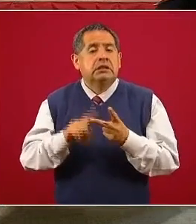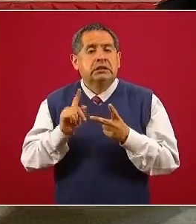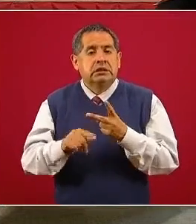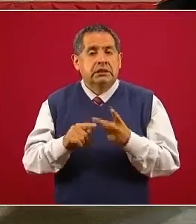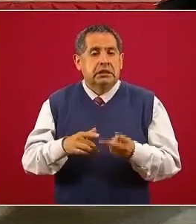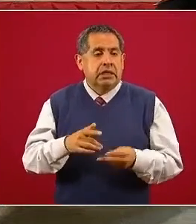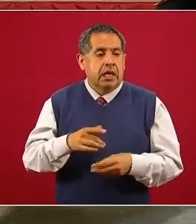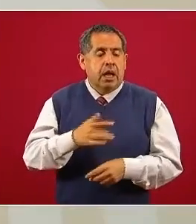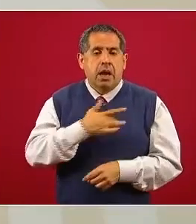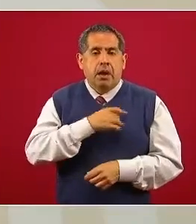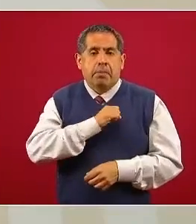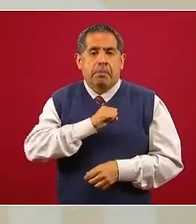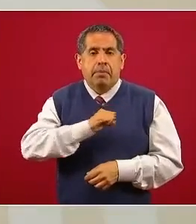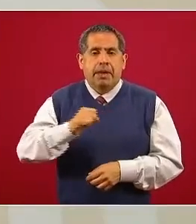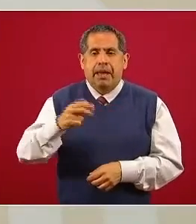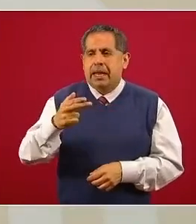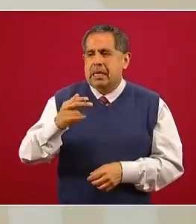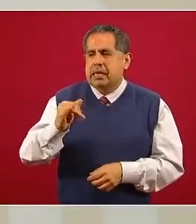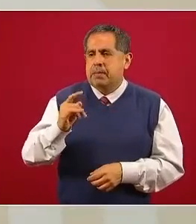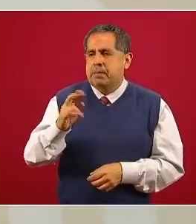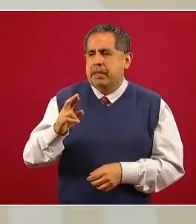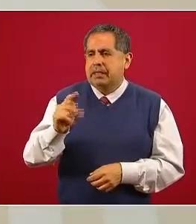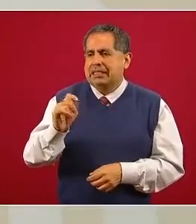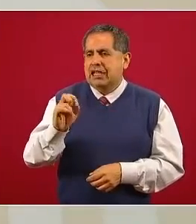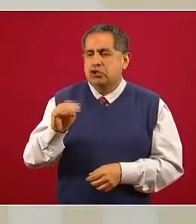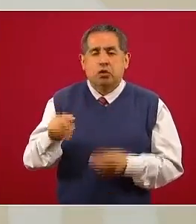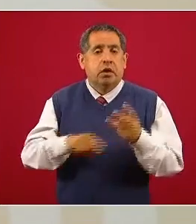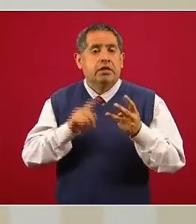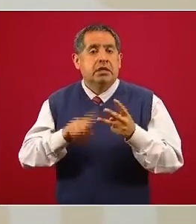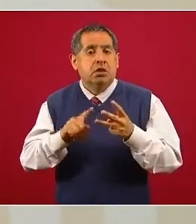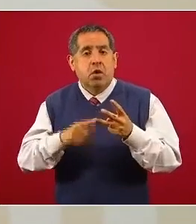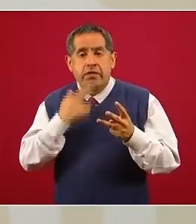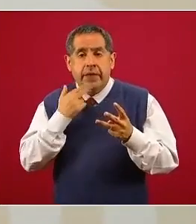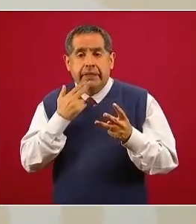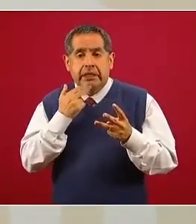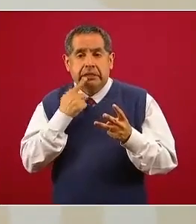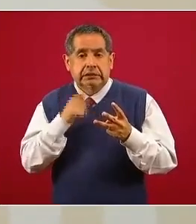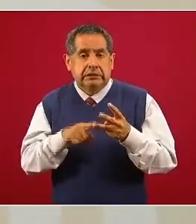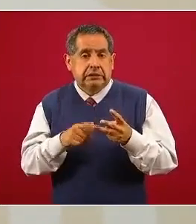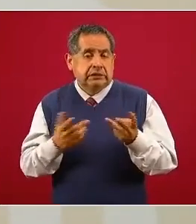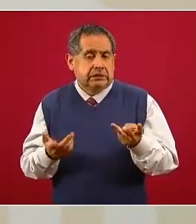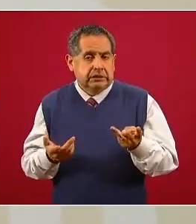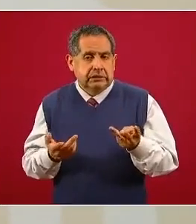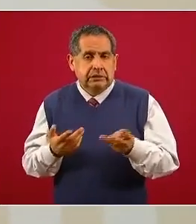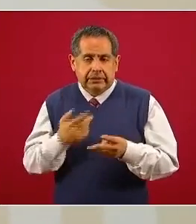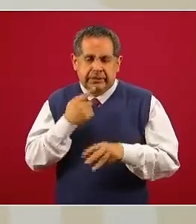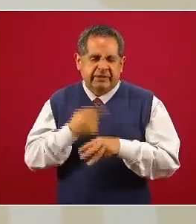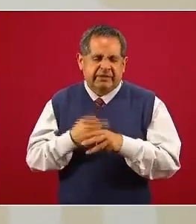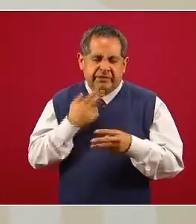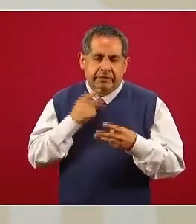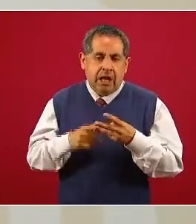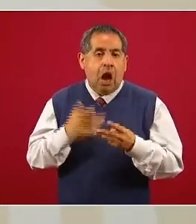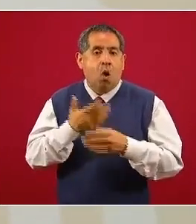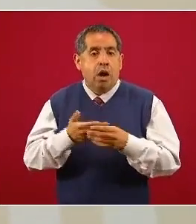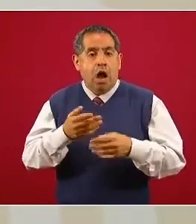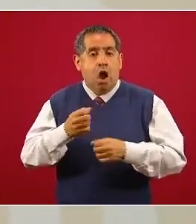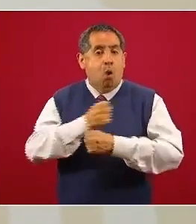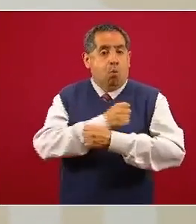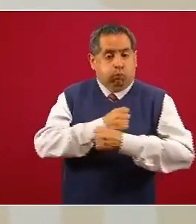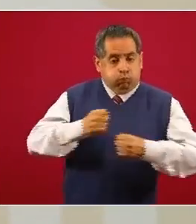los hipertensos y en tercer lugar los diabéticos. Ahora, que es mucho peor cuando son